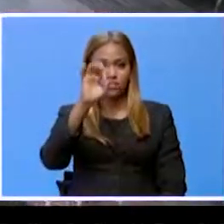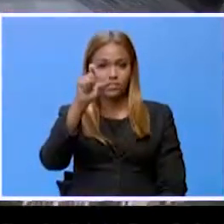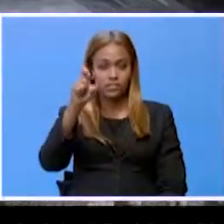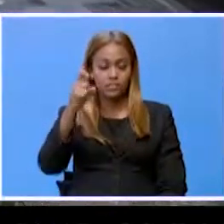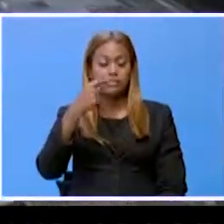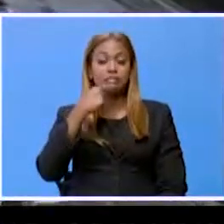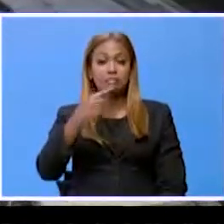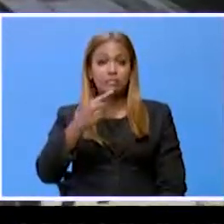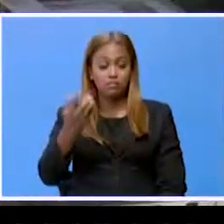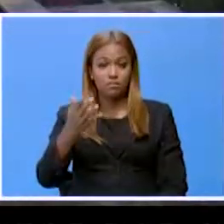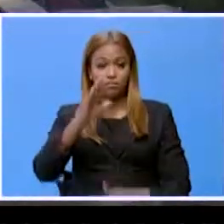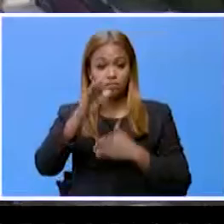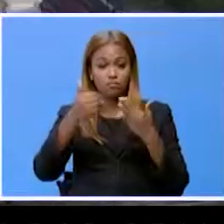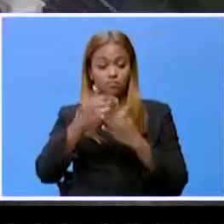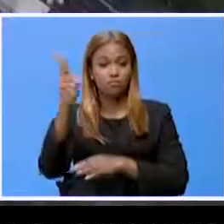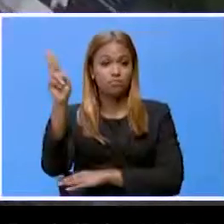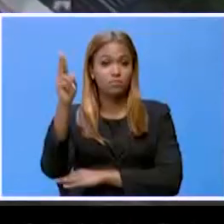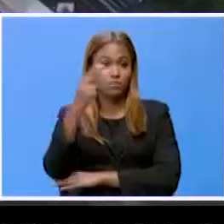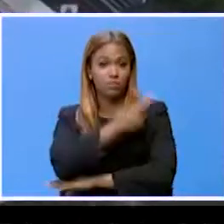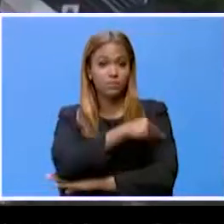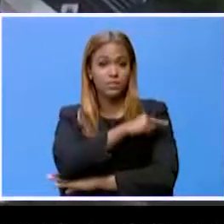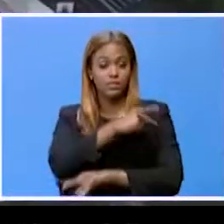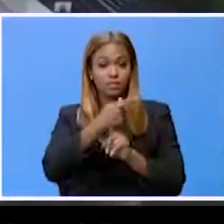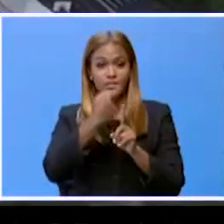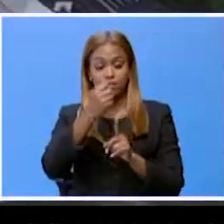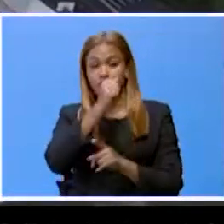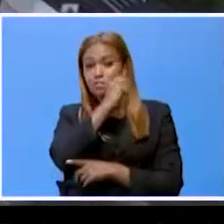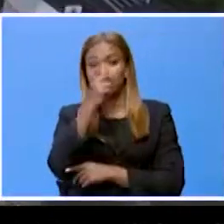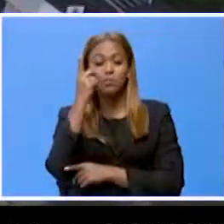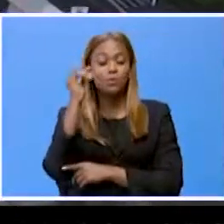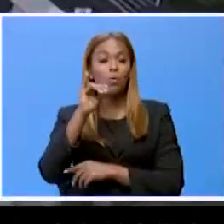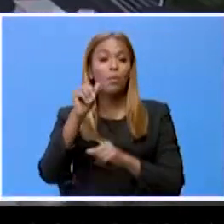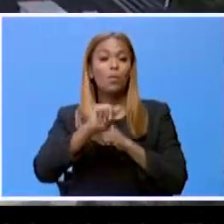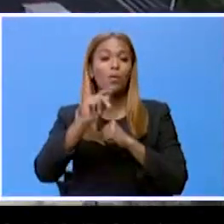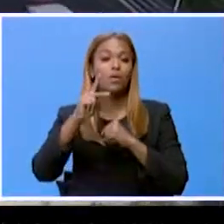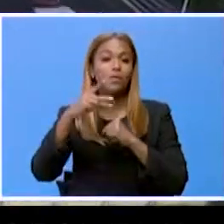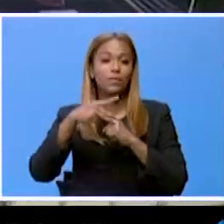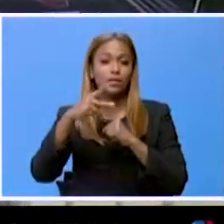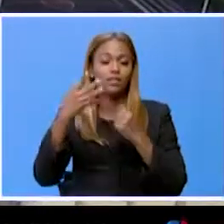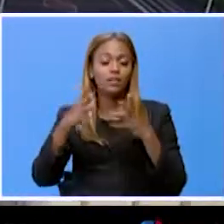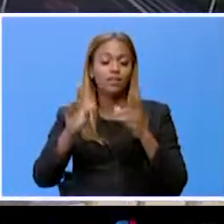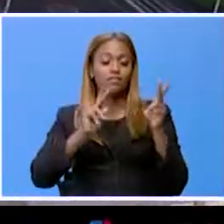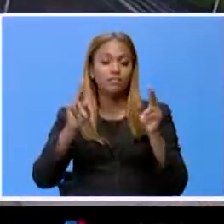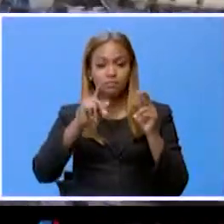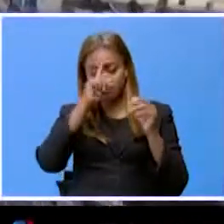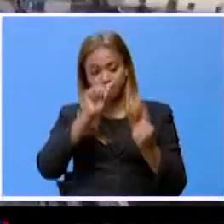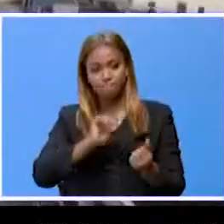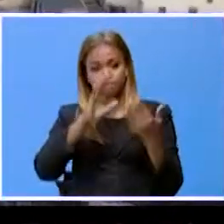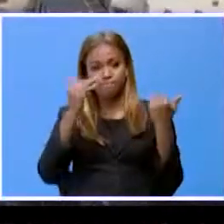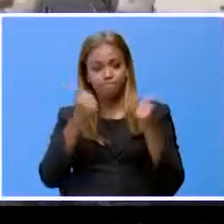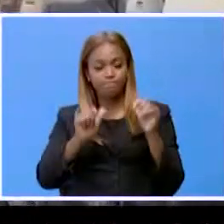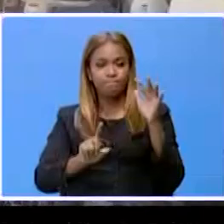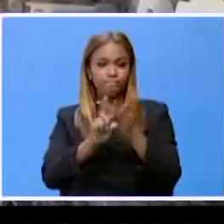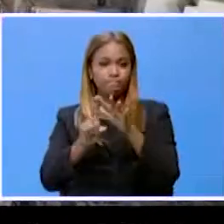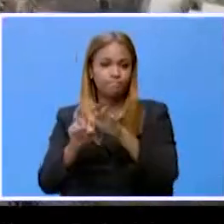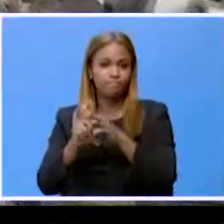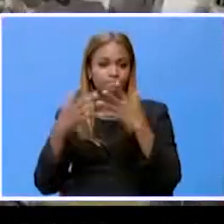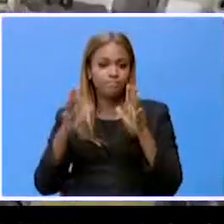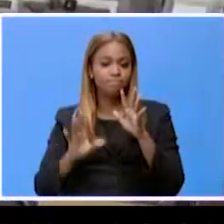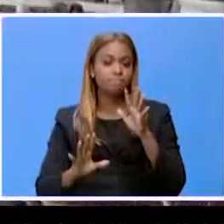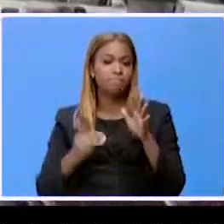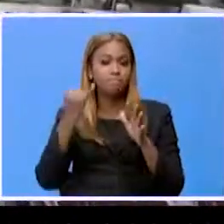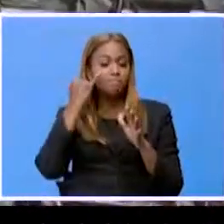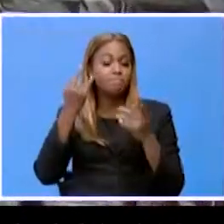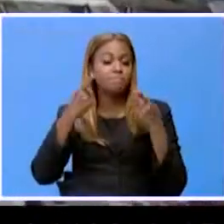informó que los hospitales del Gran Santo Domingo y Monte Plata están listos para enfrentar cualquier eventualidad que se